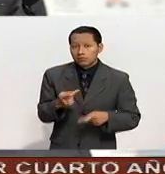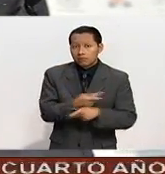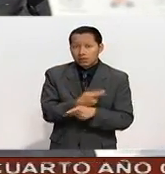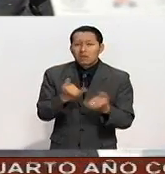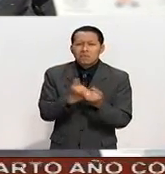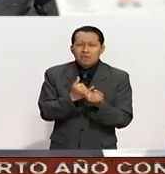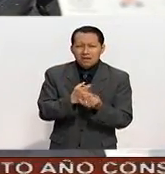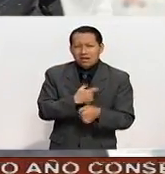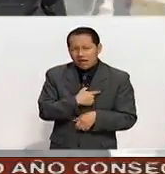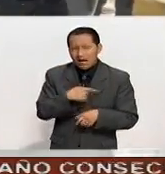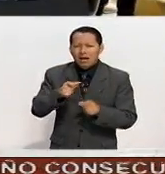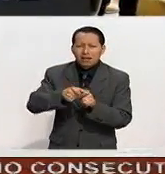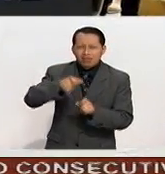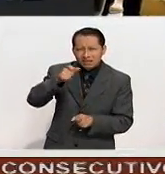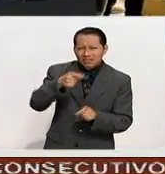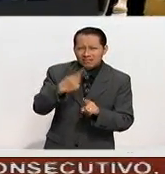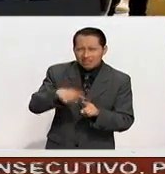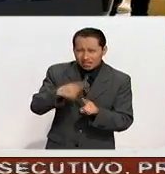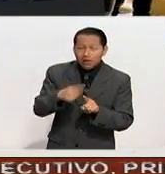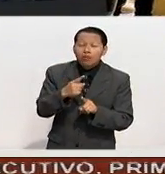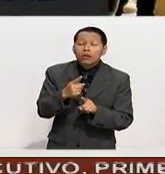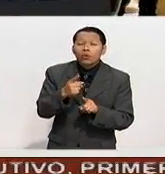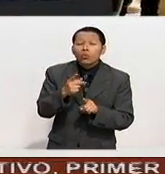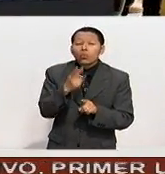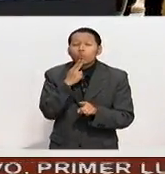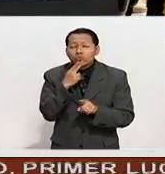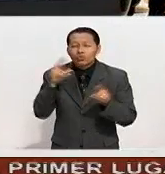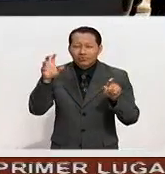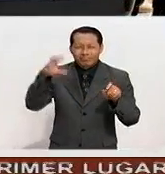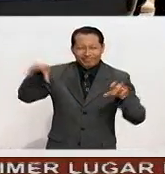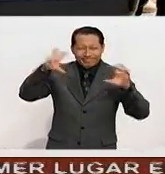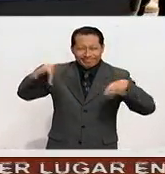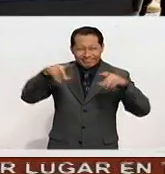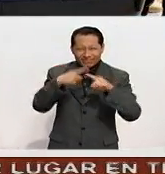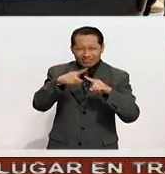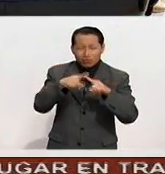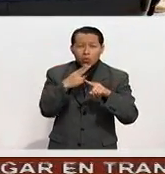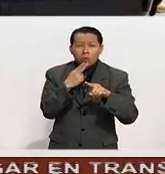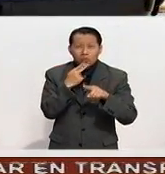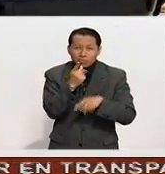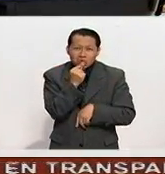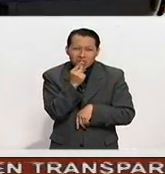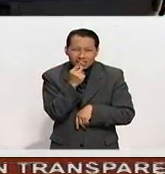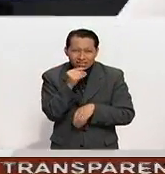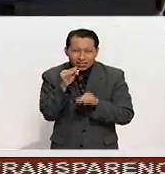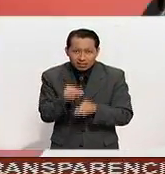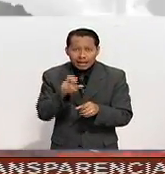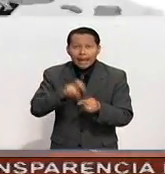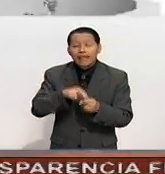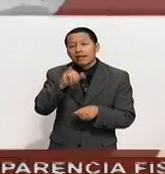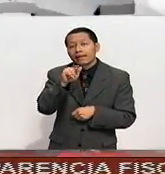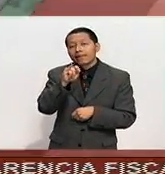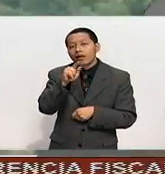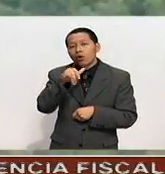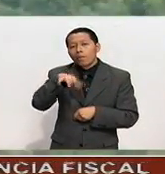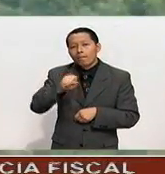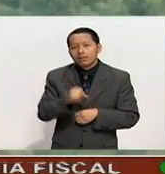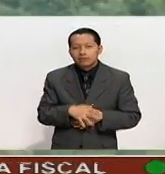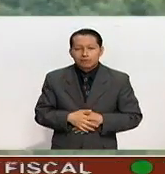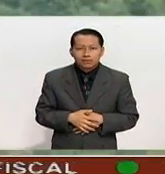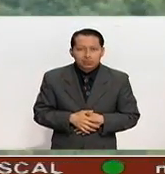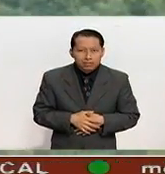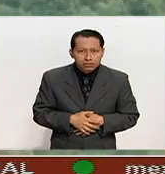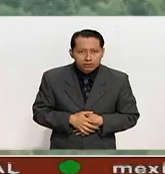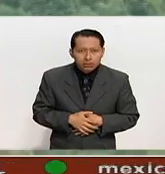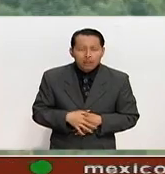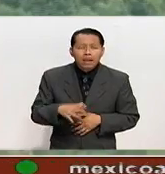y torretas de uso exclusivo de la policía en sus vehículos. El operativo se realizó en Interlomas. Un